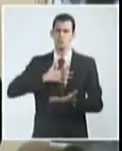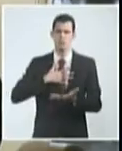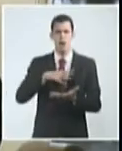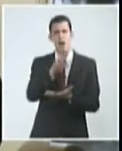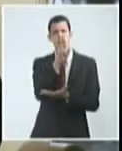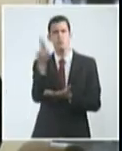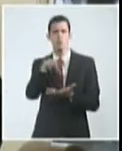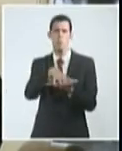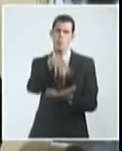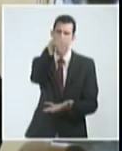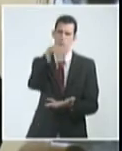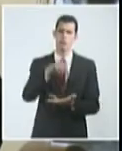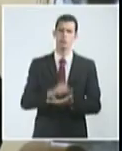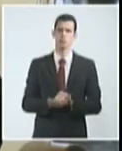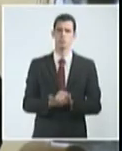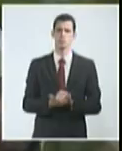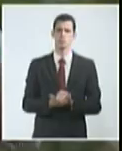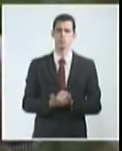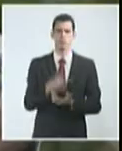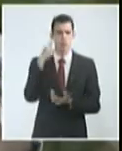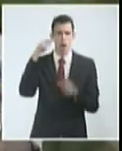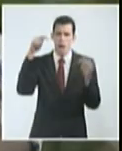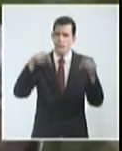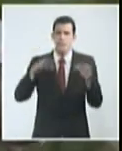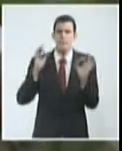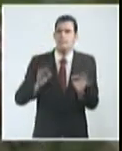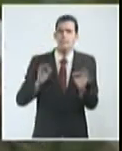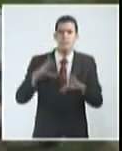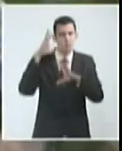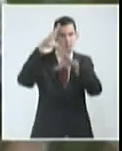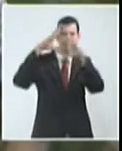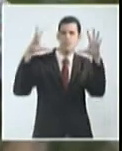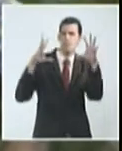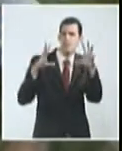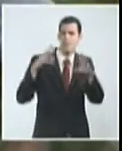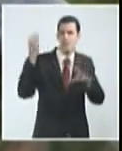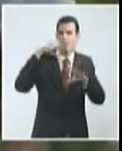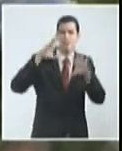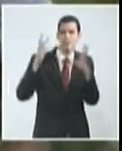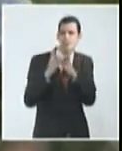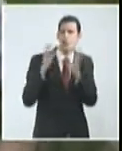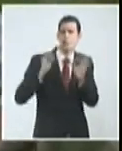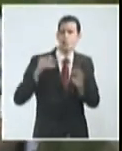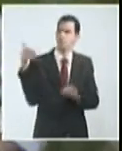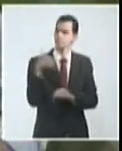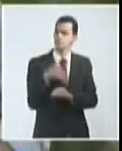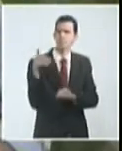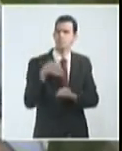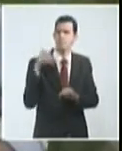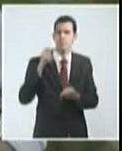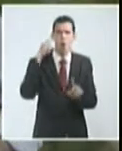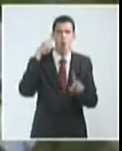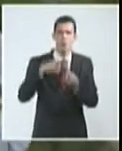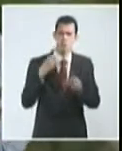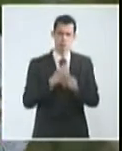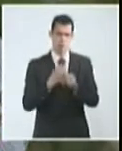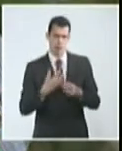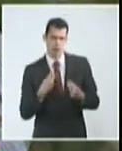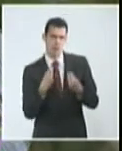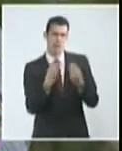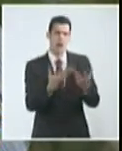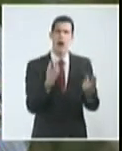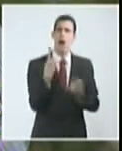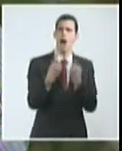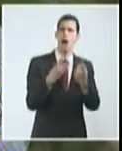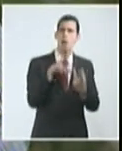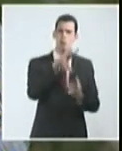entrizal de expertos, académicos, científicos que constantemente están viniendo aquí para hacer su aporte y para participar en